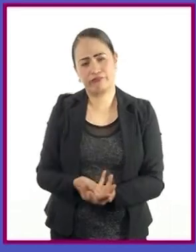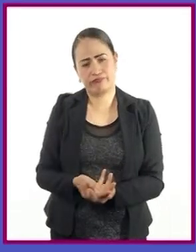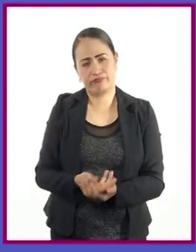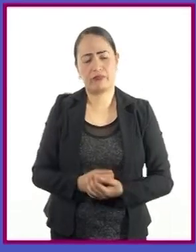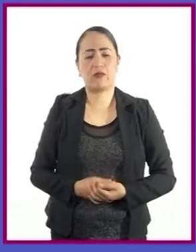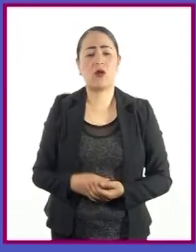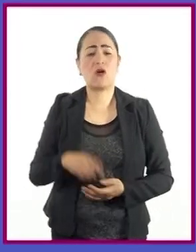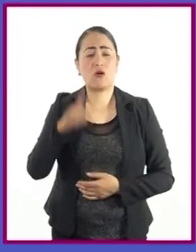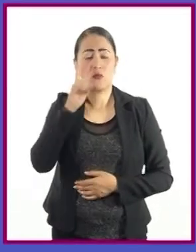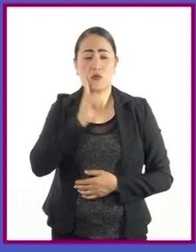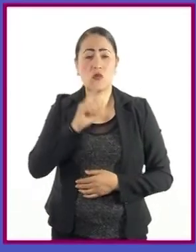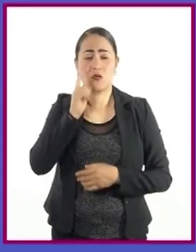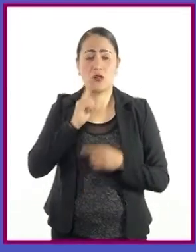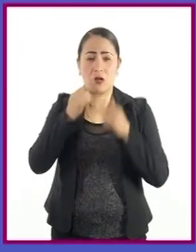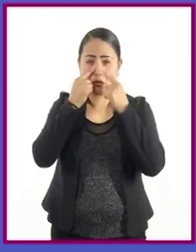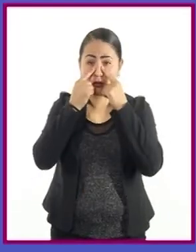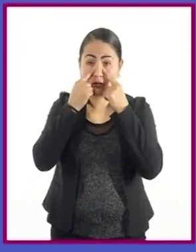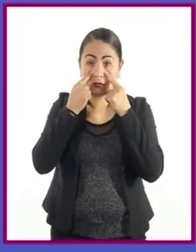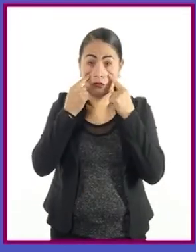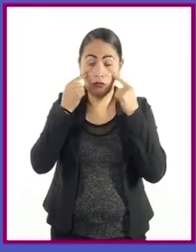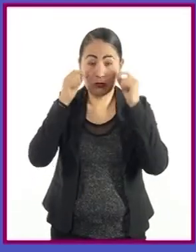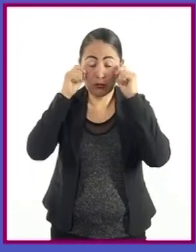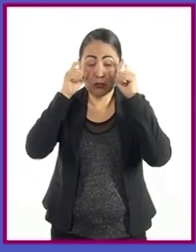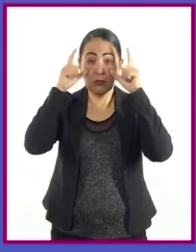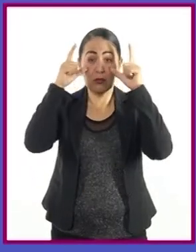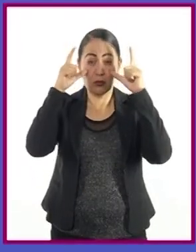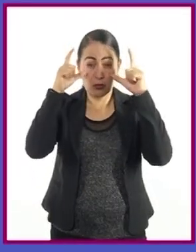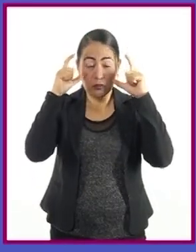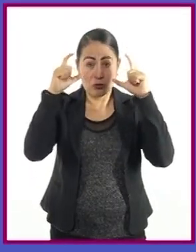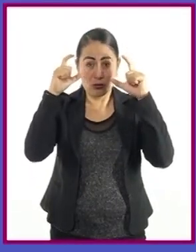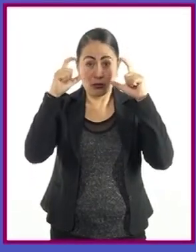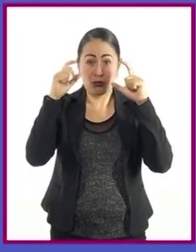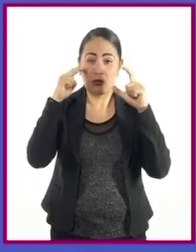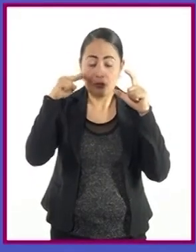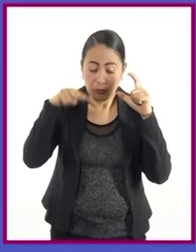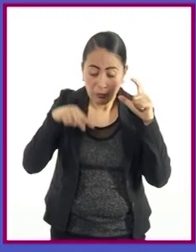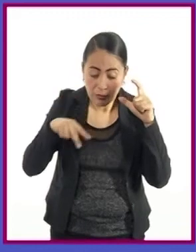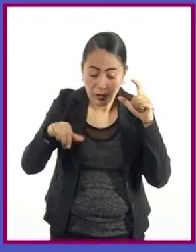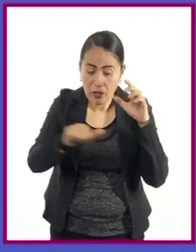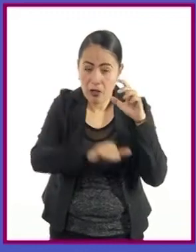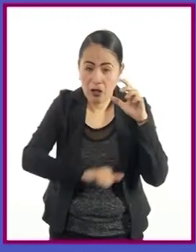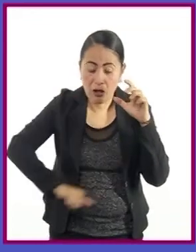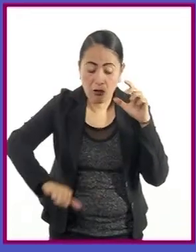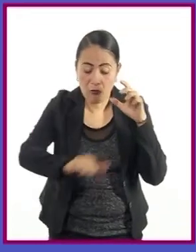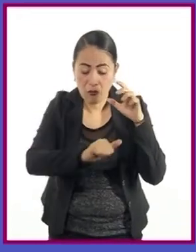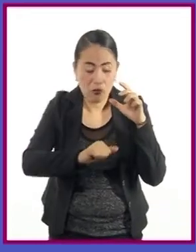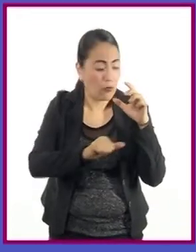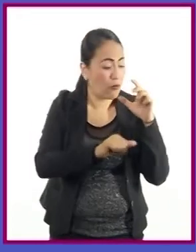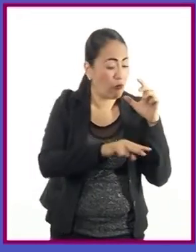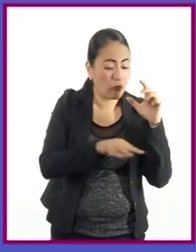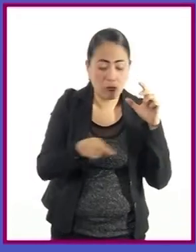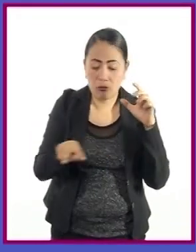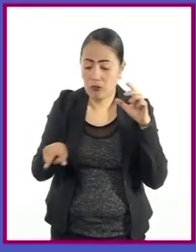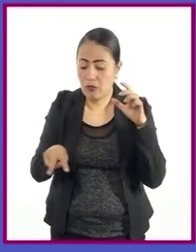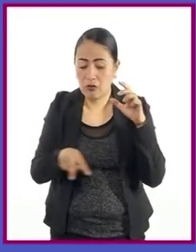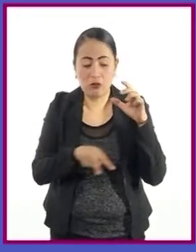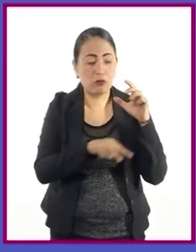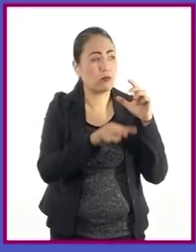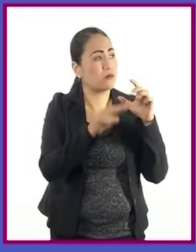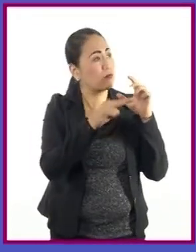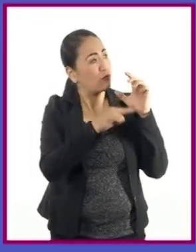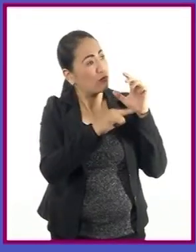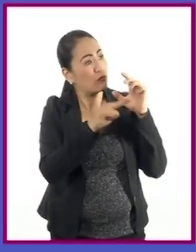con los ojos desmesuradamente abiertos, no hacía sino mirar a la alfombra a uno y otro lado del respaldo de la